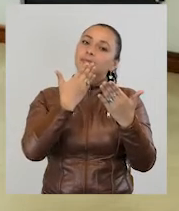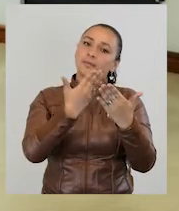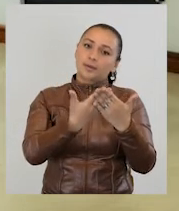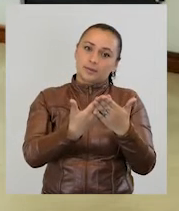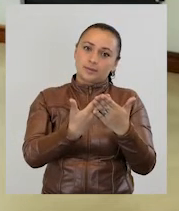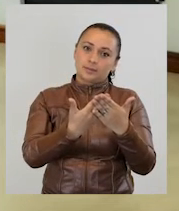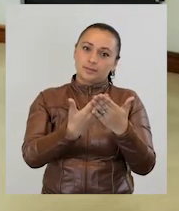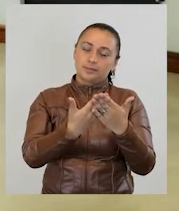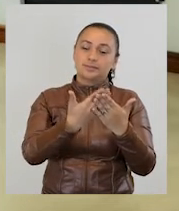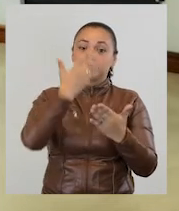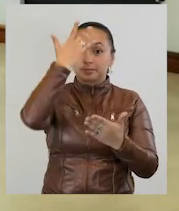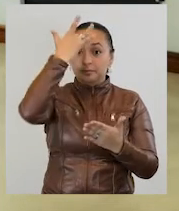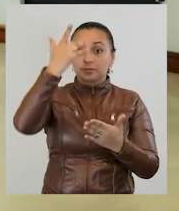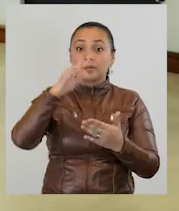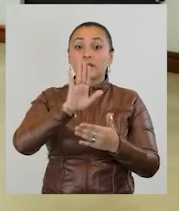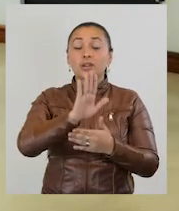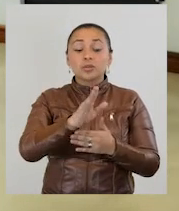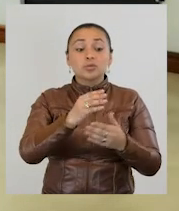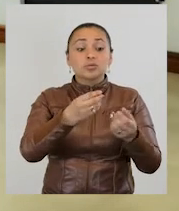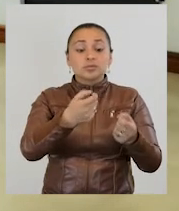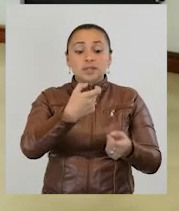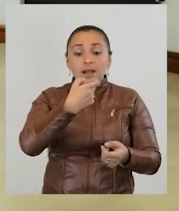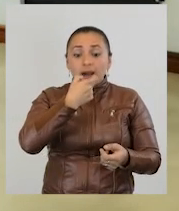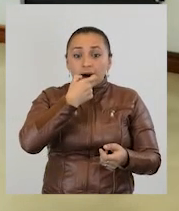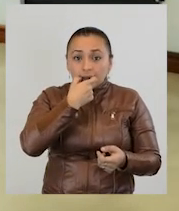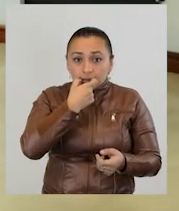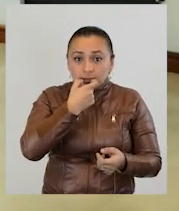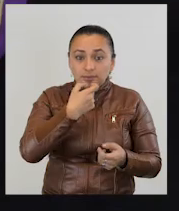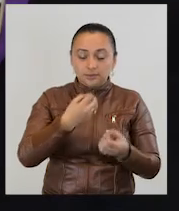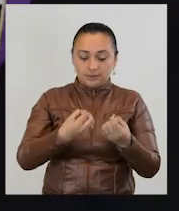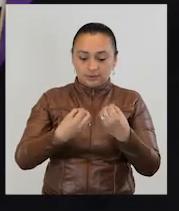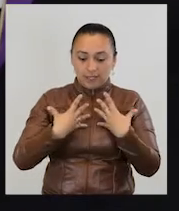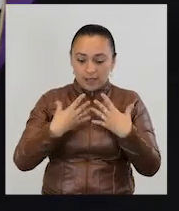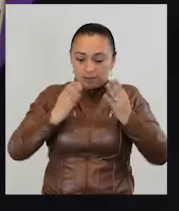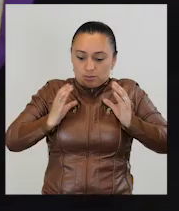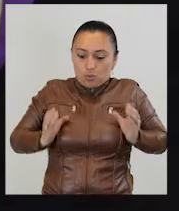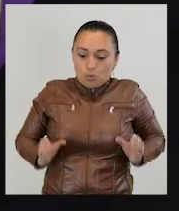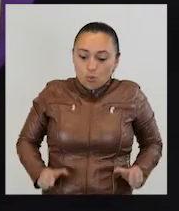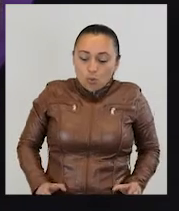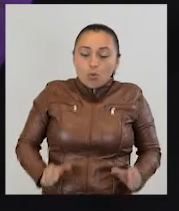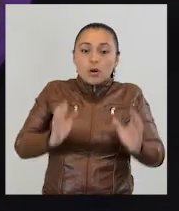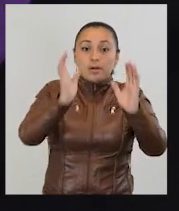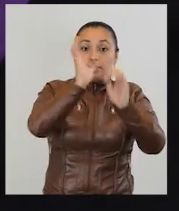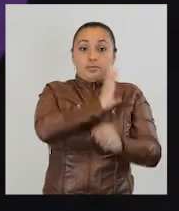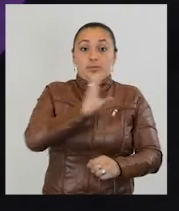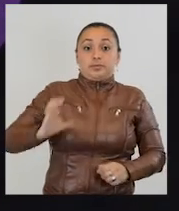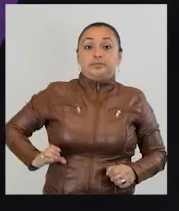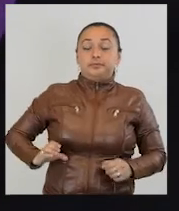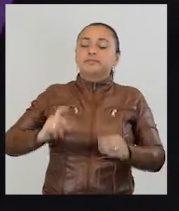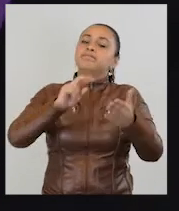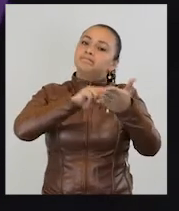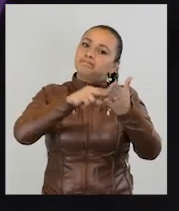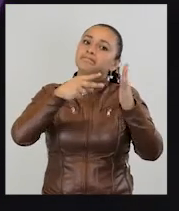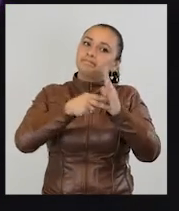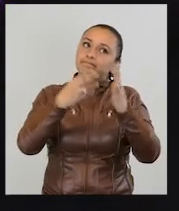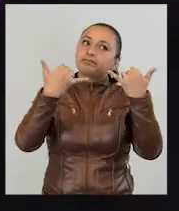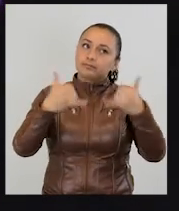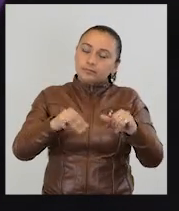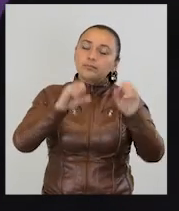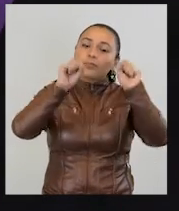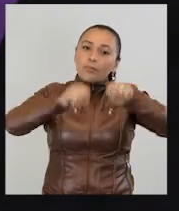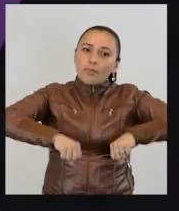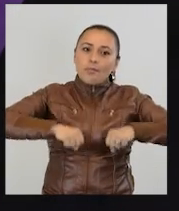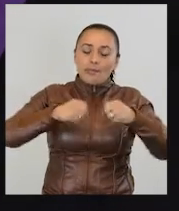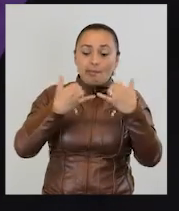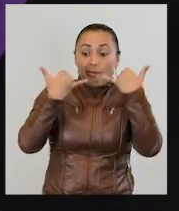Te damos gracias porque al darnos en este sacramento el cuerpo glorioso de tu Hijo, nos permites participar